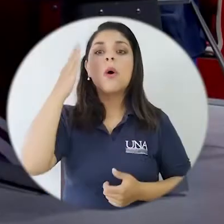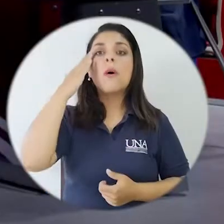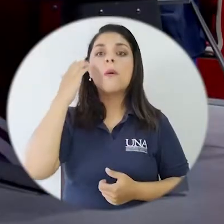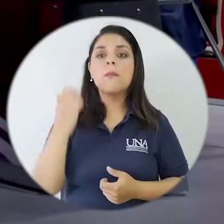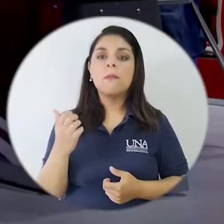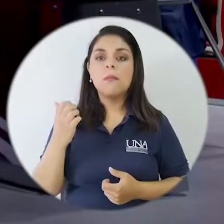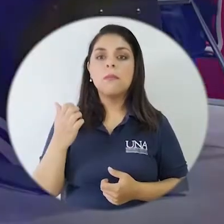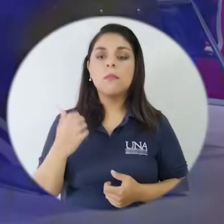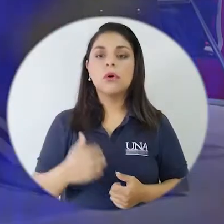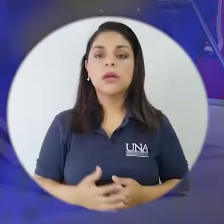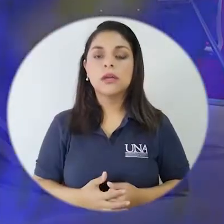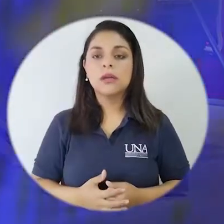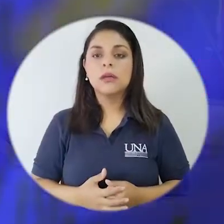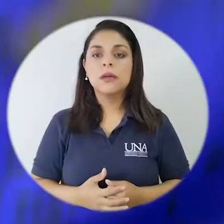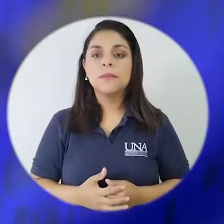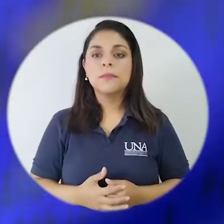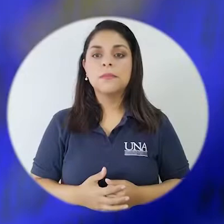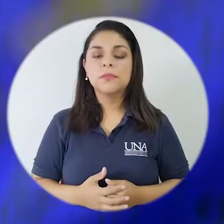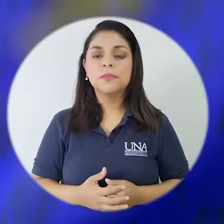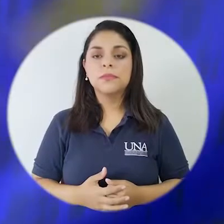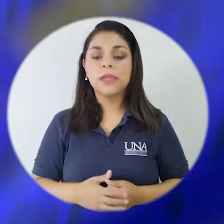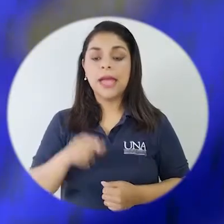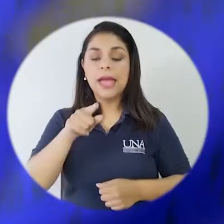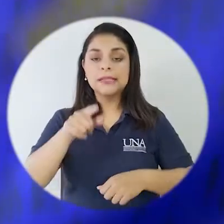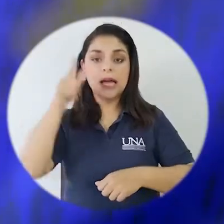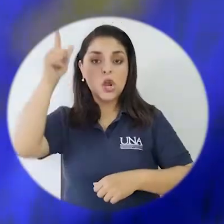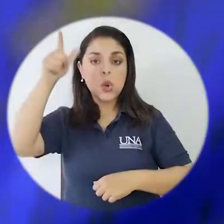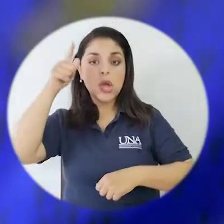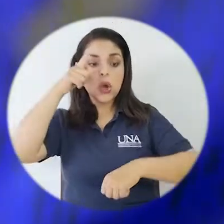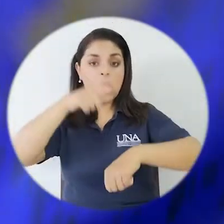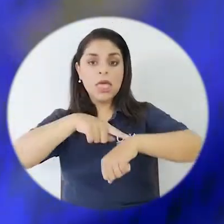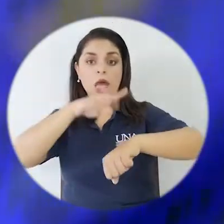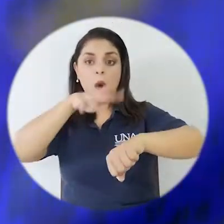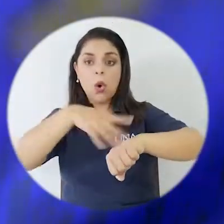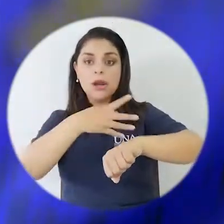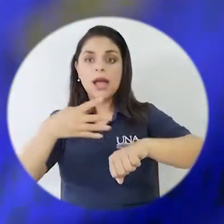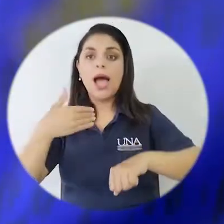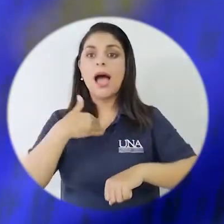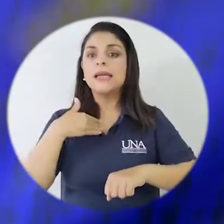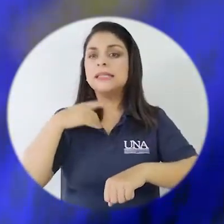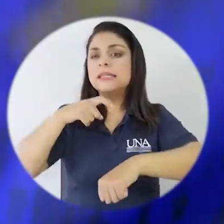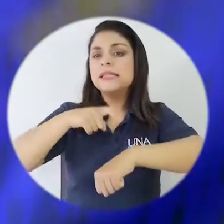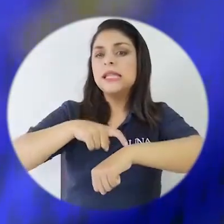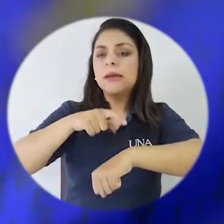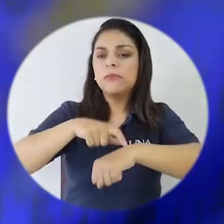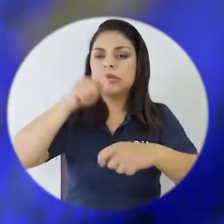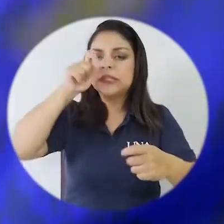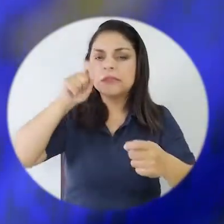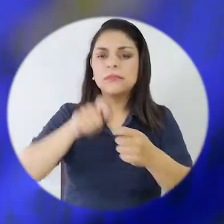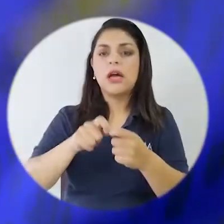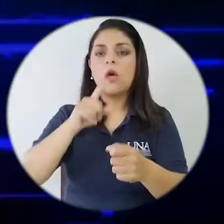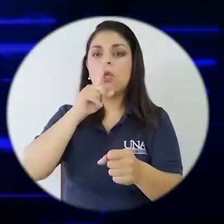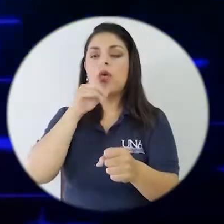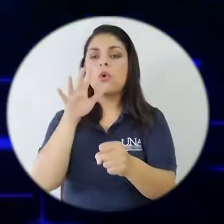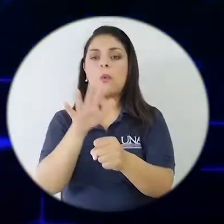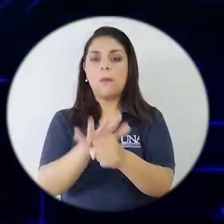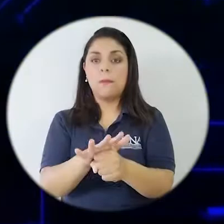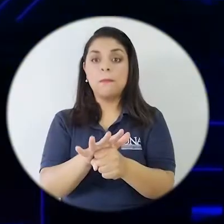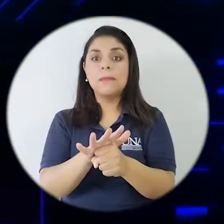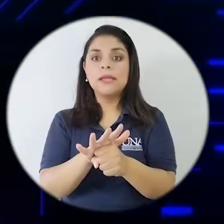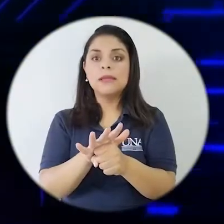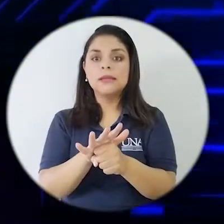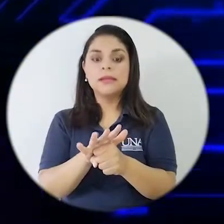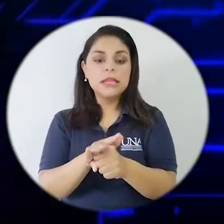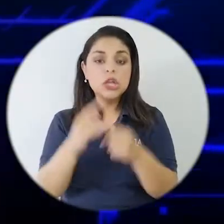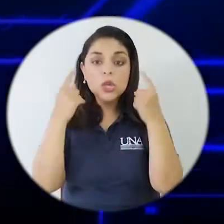ambas partes como para pasar de esta lógica de jornada, donde hay un tiempo determinado que cumplir, a una lógica de desarrollo de productos, que es